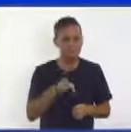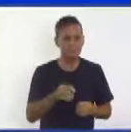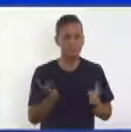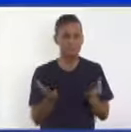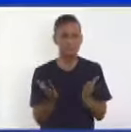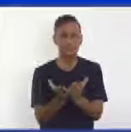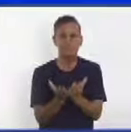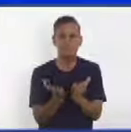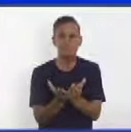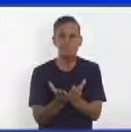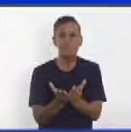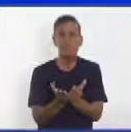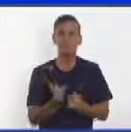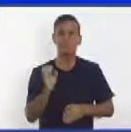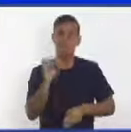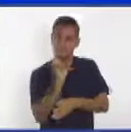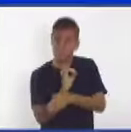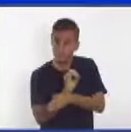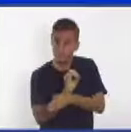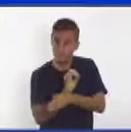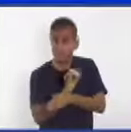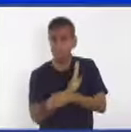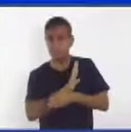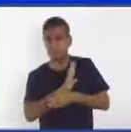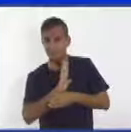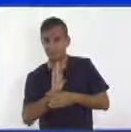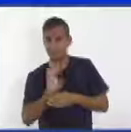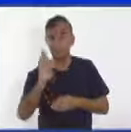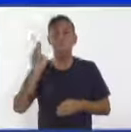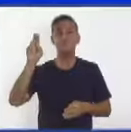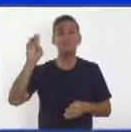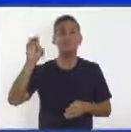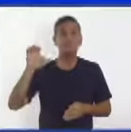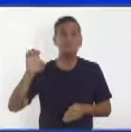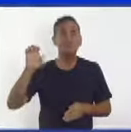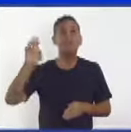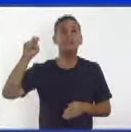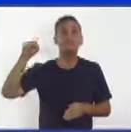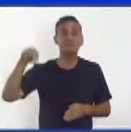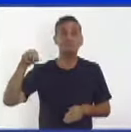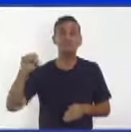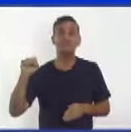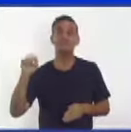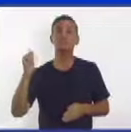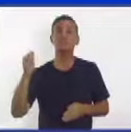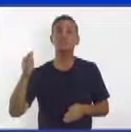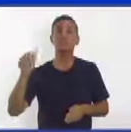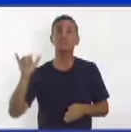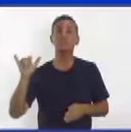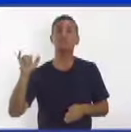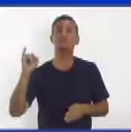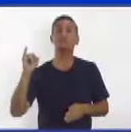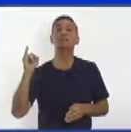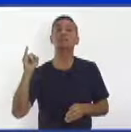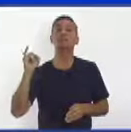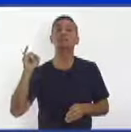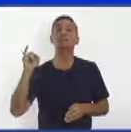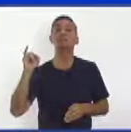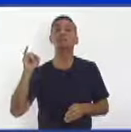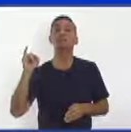en ese estudio de la obra ensayística de nuestro héroe nacional en